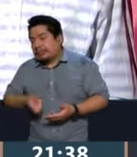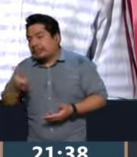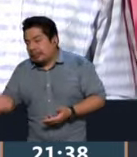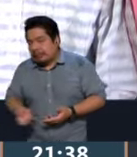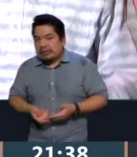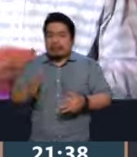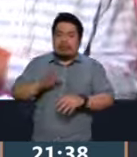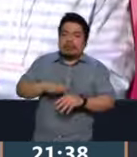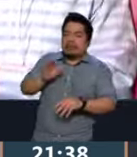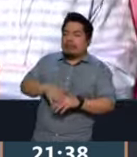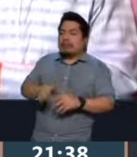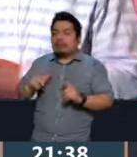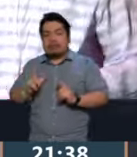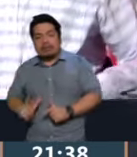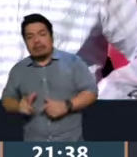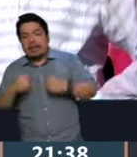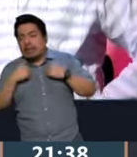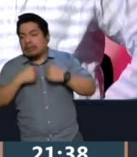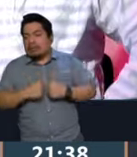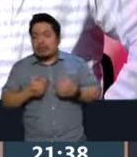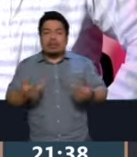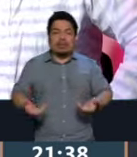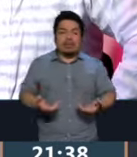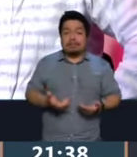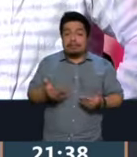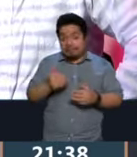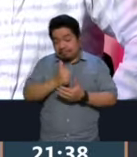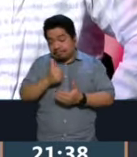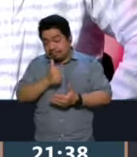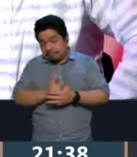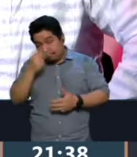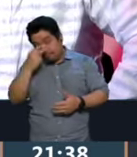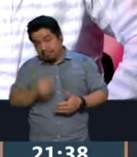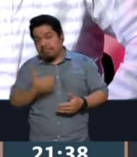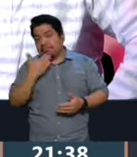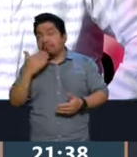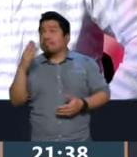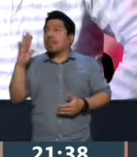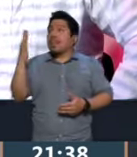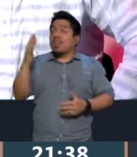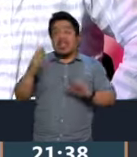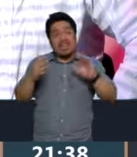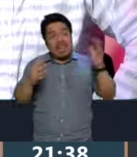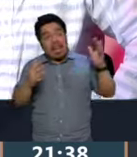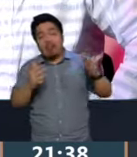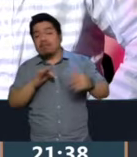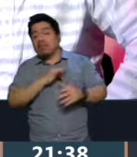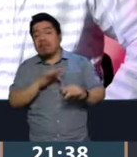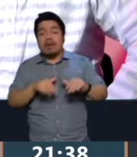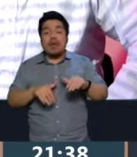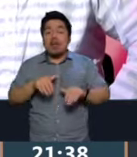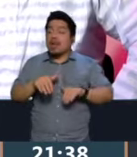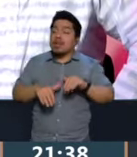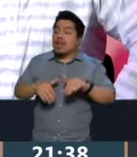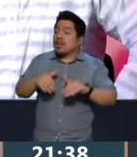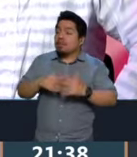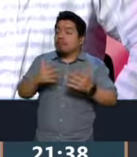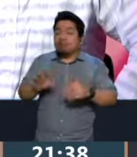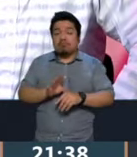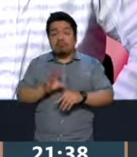sus chalecos, sus armas, que estén preocupados porque sea una ciudad de árboles, que sea una ciudad donde se pueda caminar, que sea una ciudad